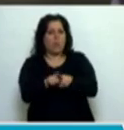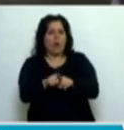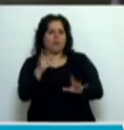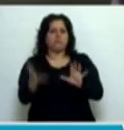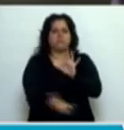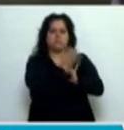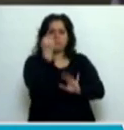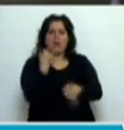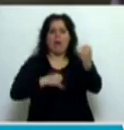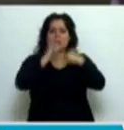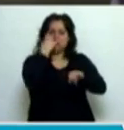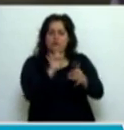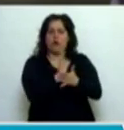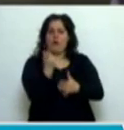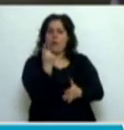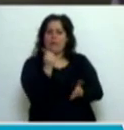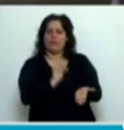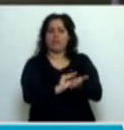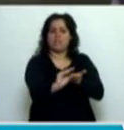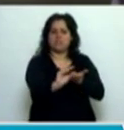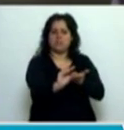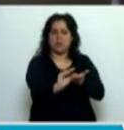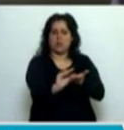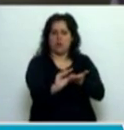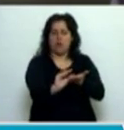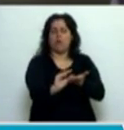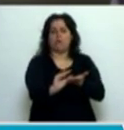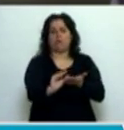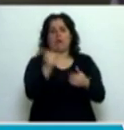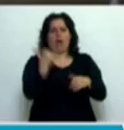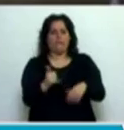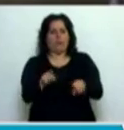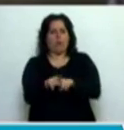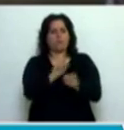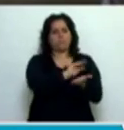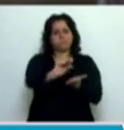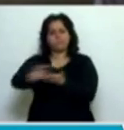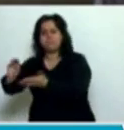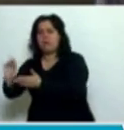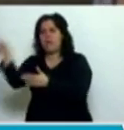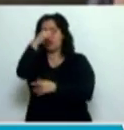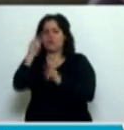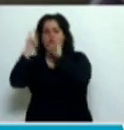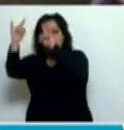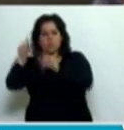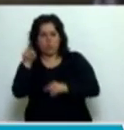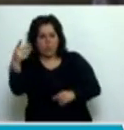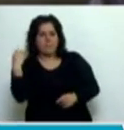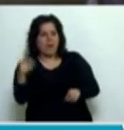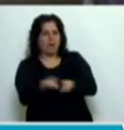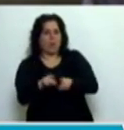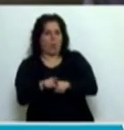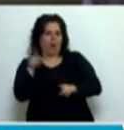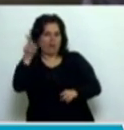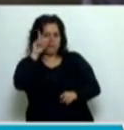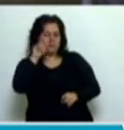activos como activos financieros que devengaban una renta o un dividendo en favor del Estado, que tendía a abultar la capacidad del Estado